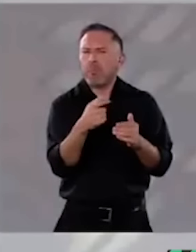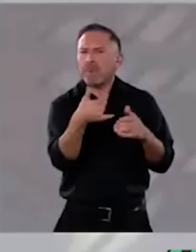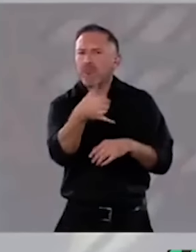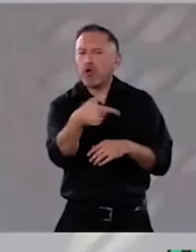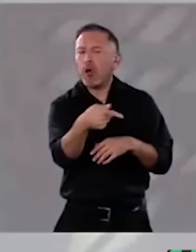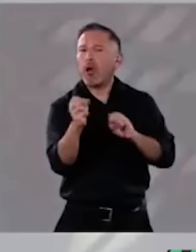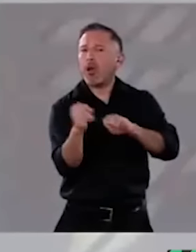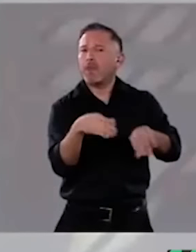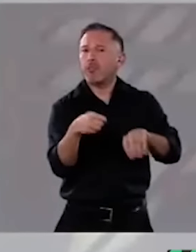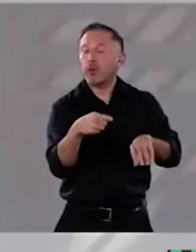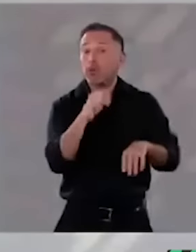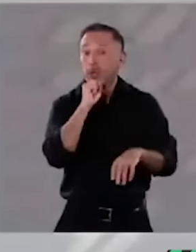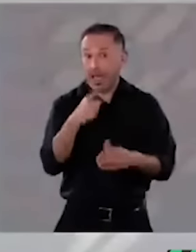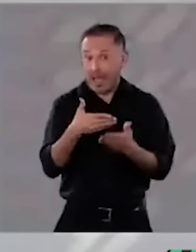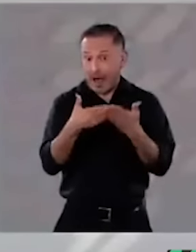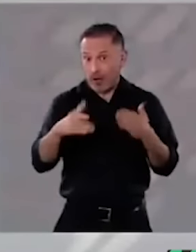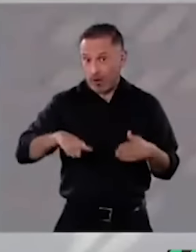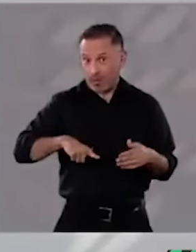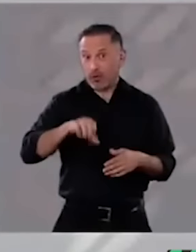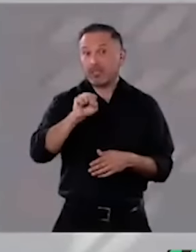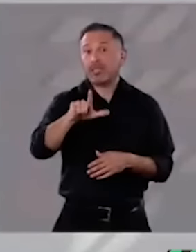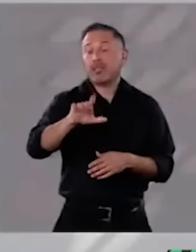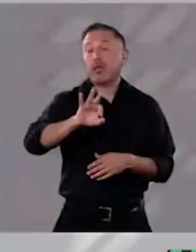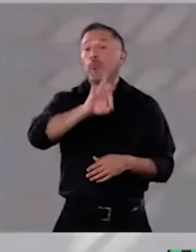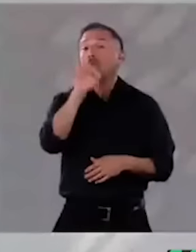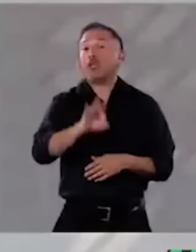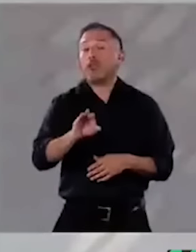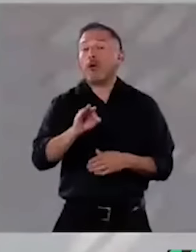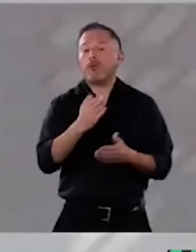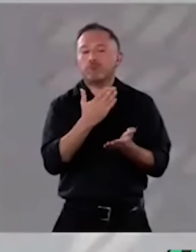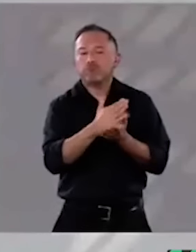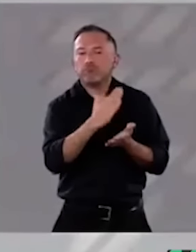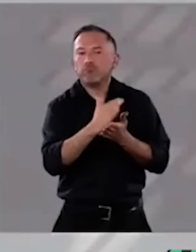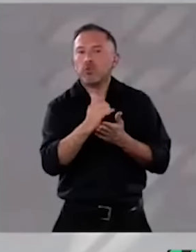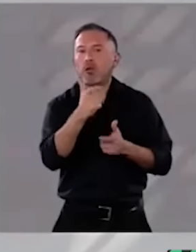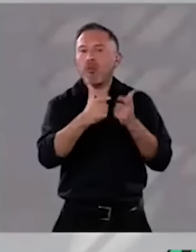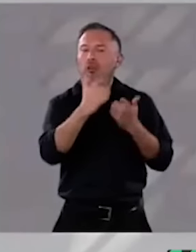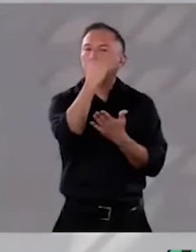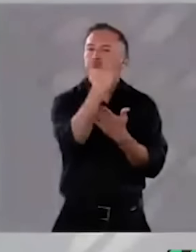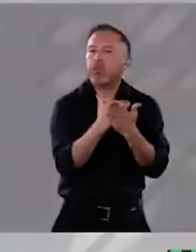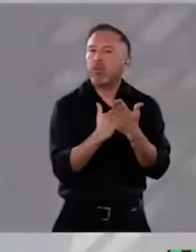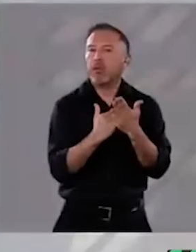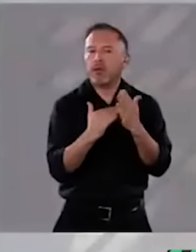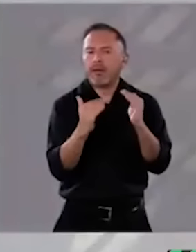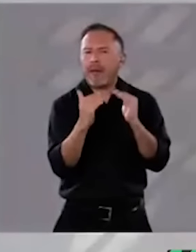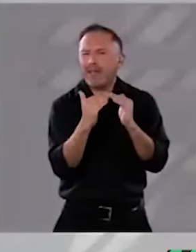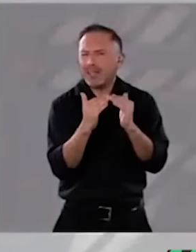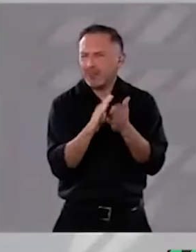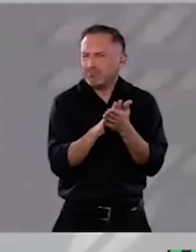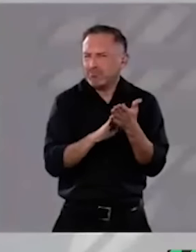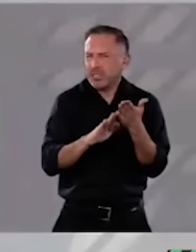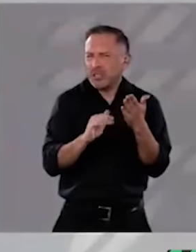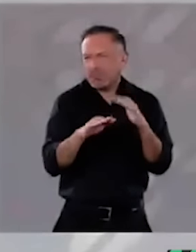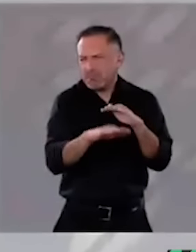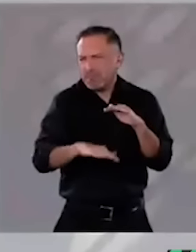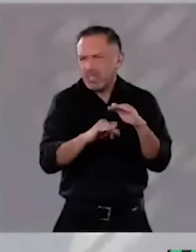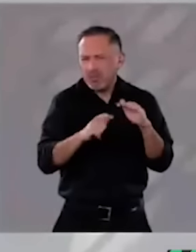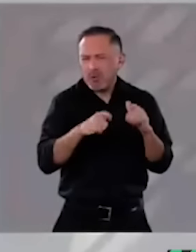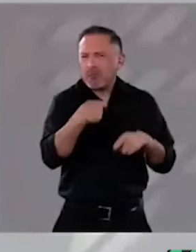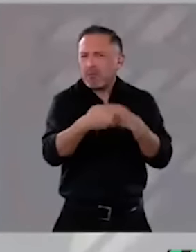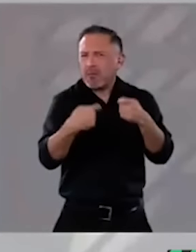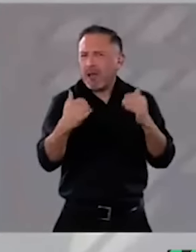en 67% el acceso a créditos para viviendas de interés social. Es falso que en México haya un programa de